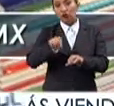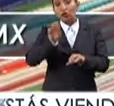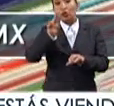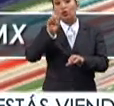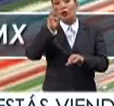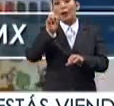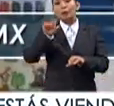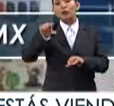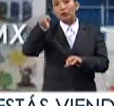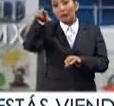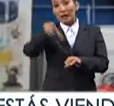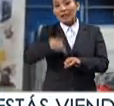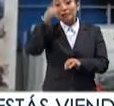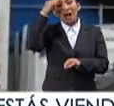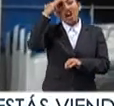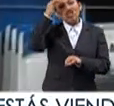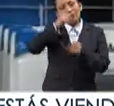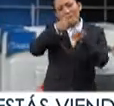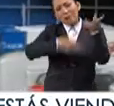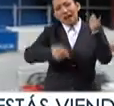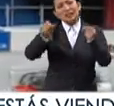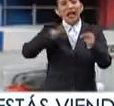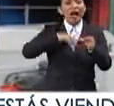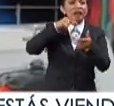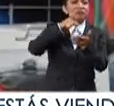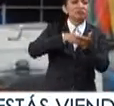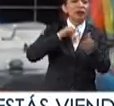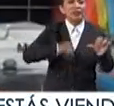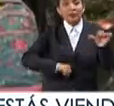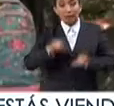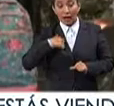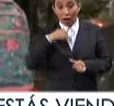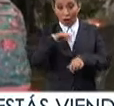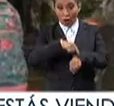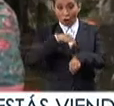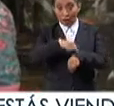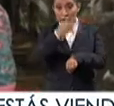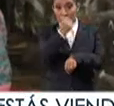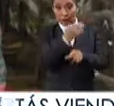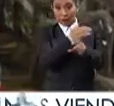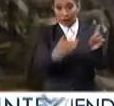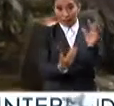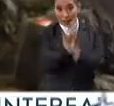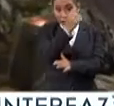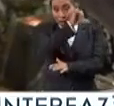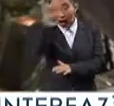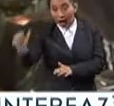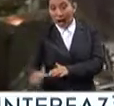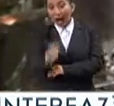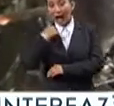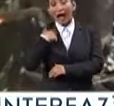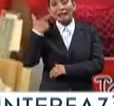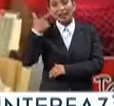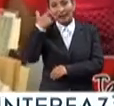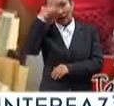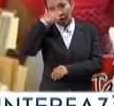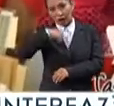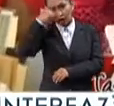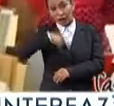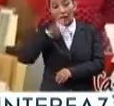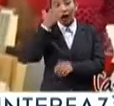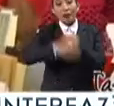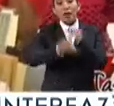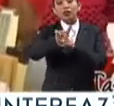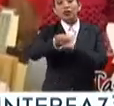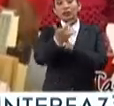unam.mx para conocer más sobre los eventos el horario de la feria es el nueve y media de la mañana a 19 horas y termina el